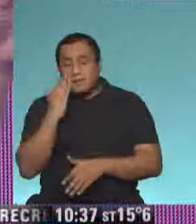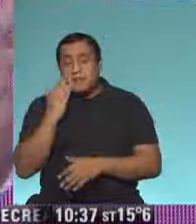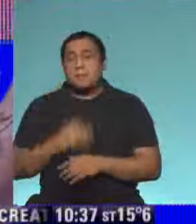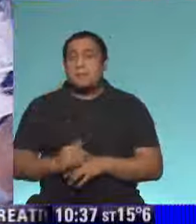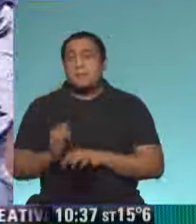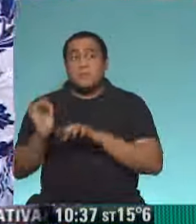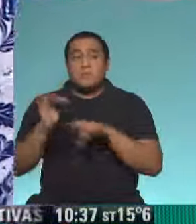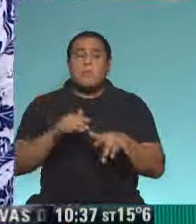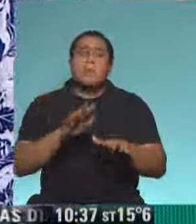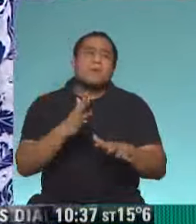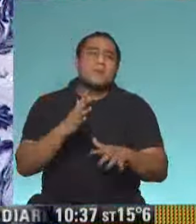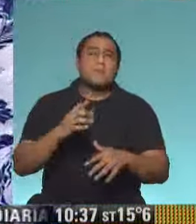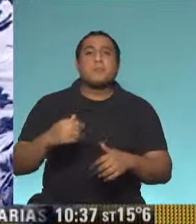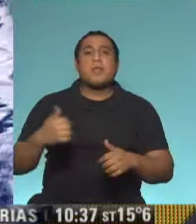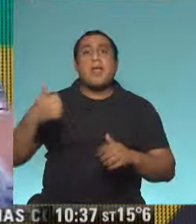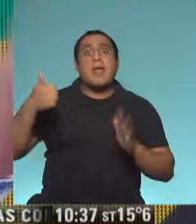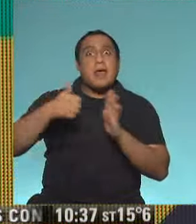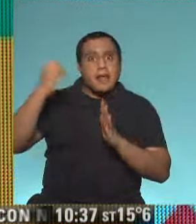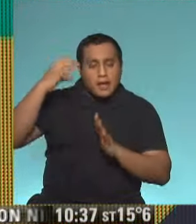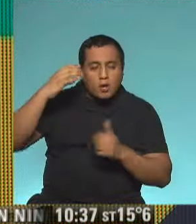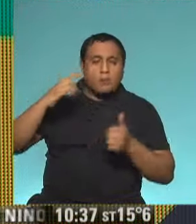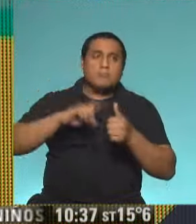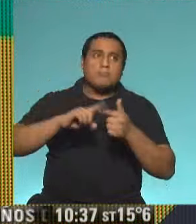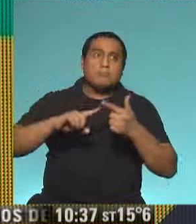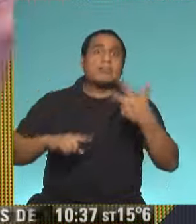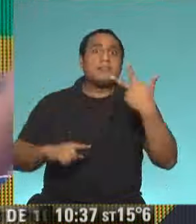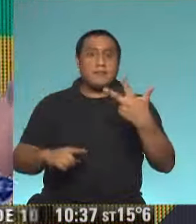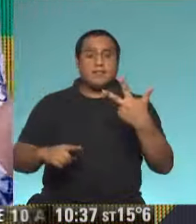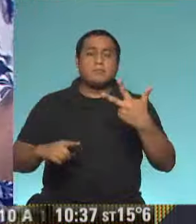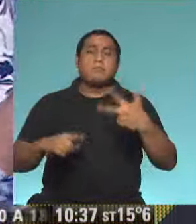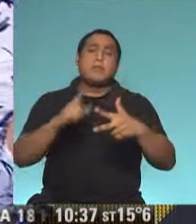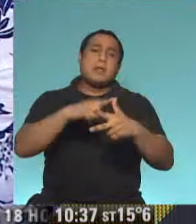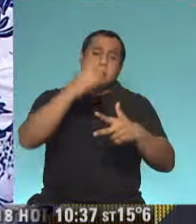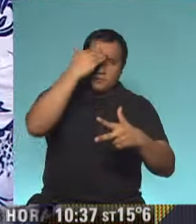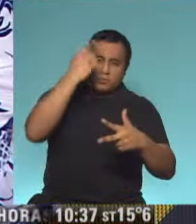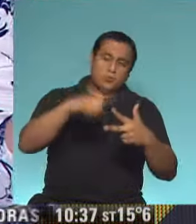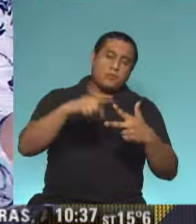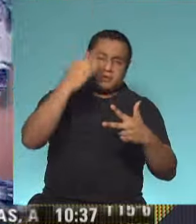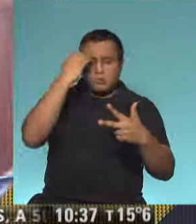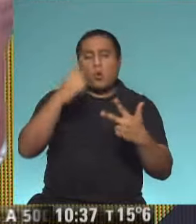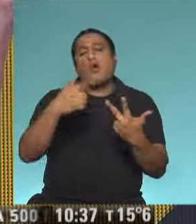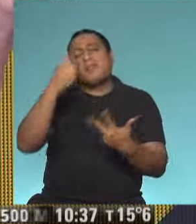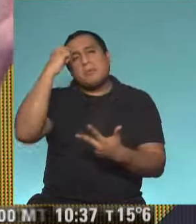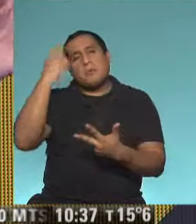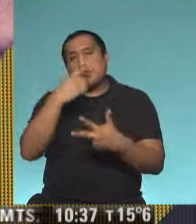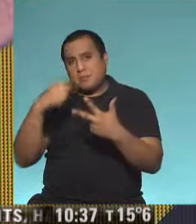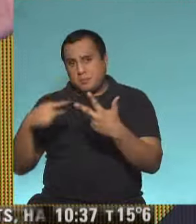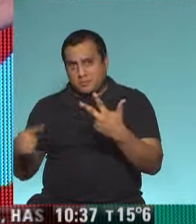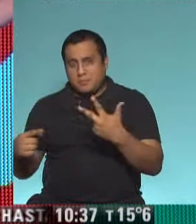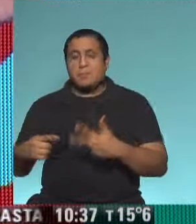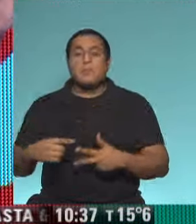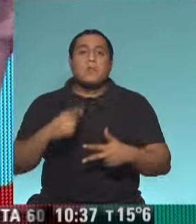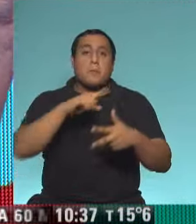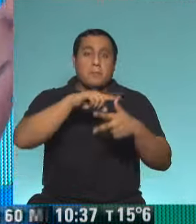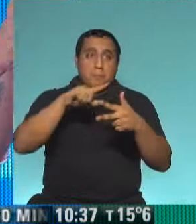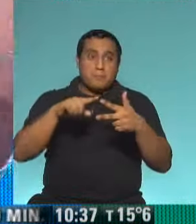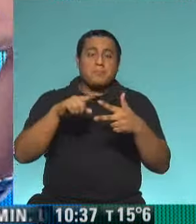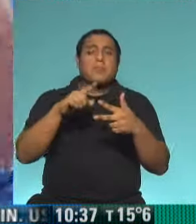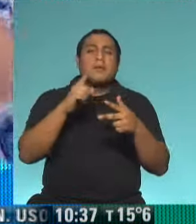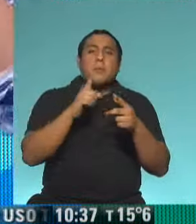dos o tres recreos. Ajá. ¿Sí? Que duran entre 10 y 15 minutos. En general hay un recreo largo y otros recreos cortitos.